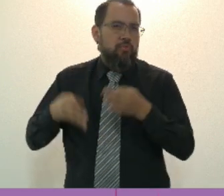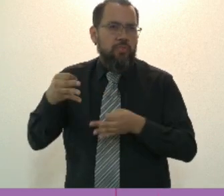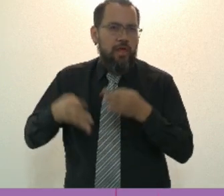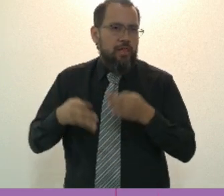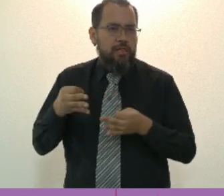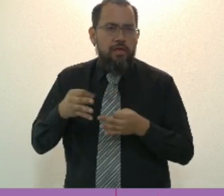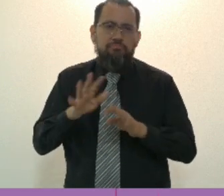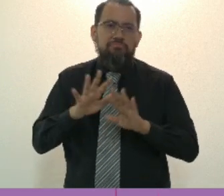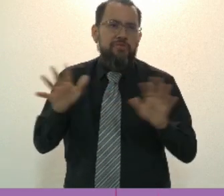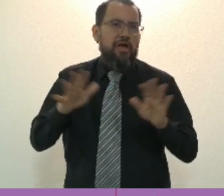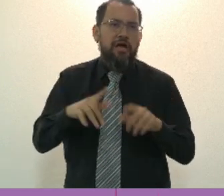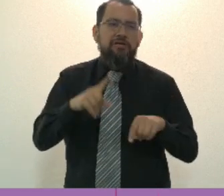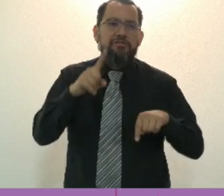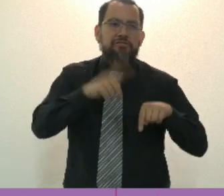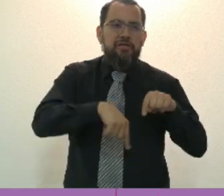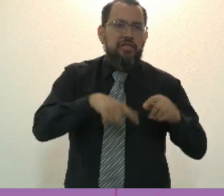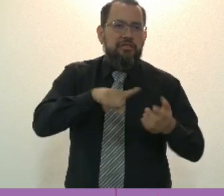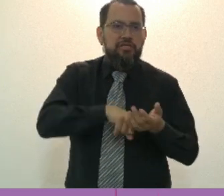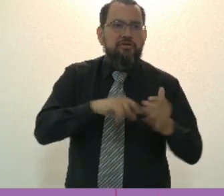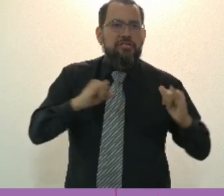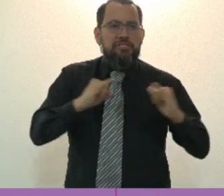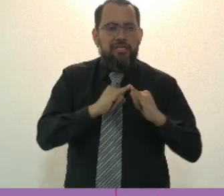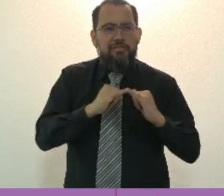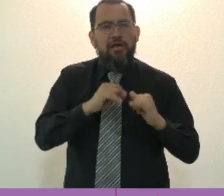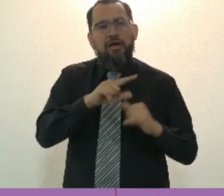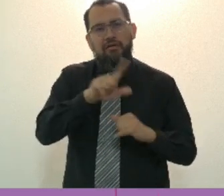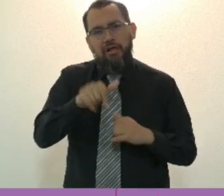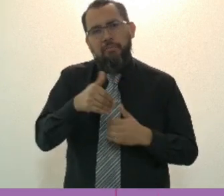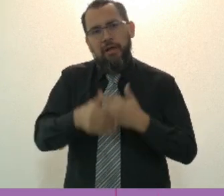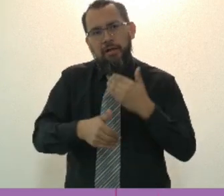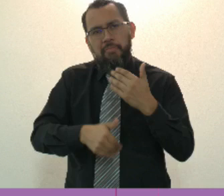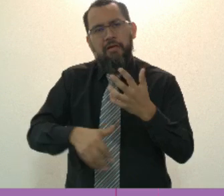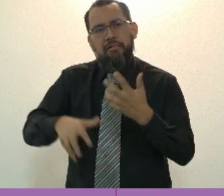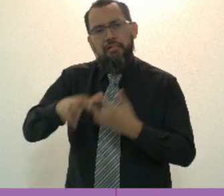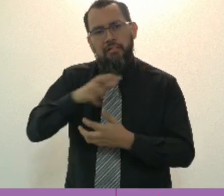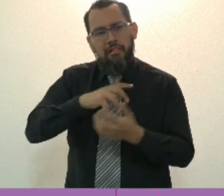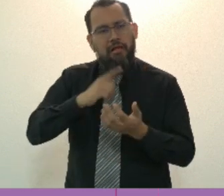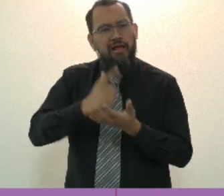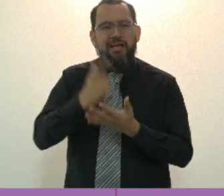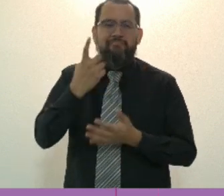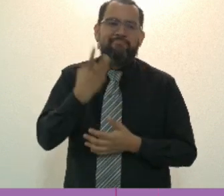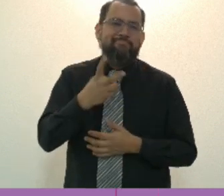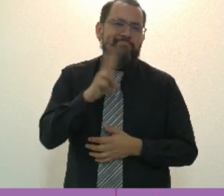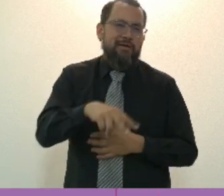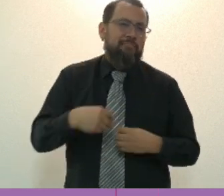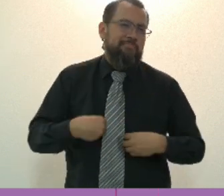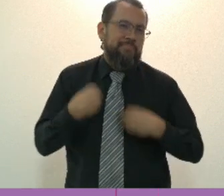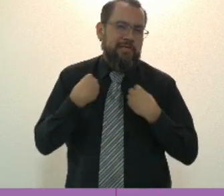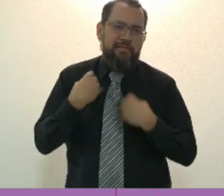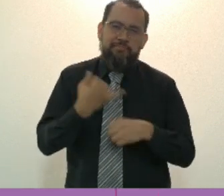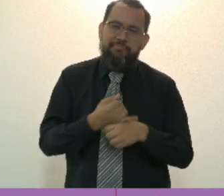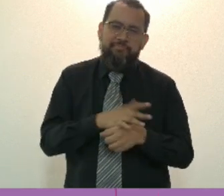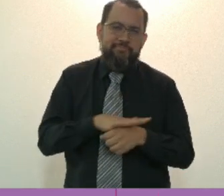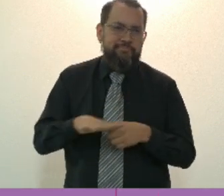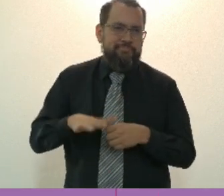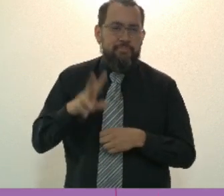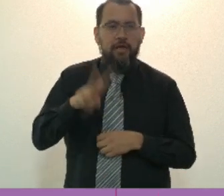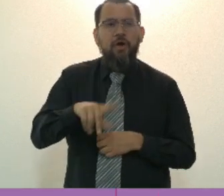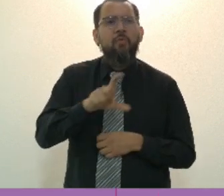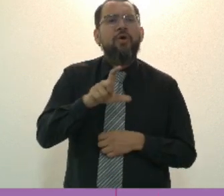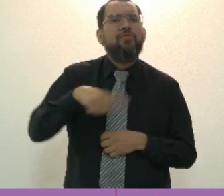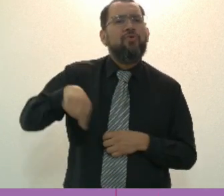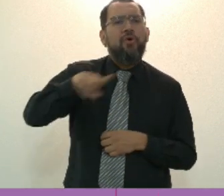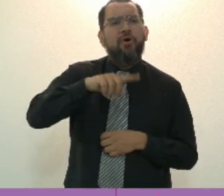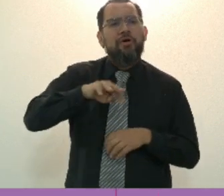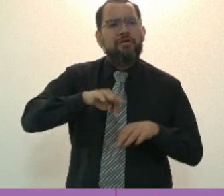pues ya la saqué de la esfera de la institución y se va a ir en algo más grave. Y se hace la vida imposible, miren. Cuando tú de pronto eres un servidor